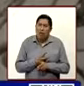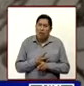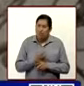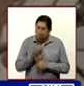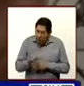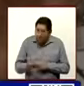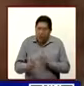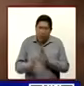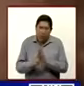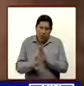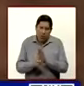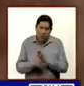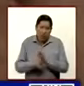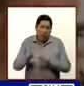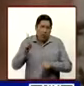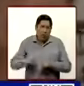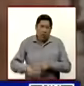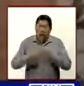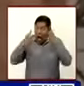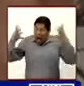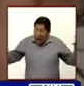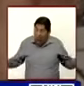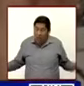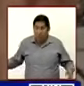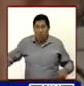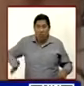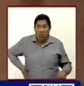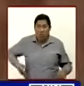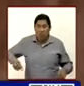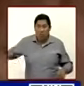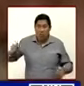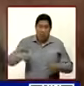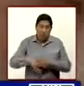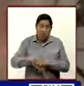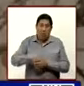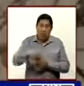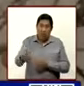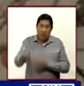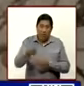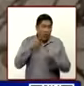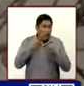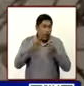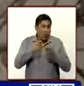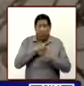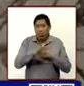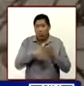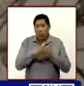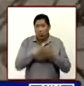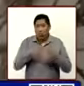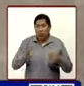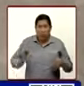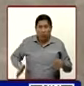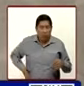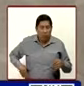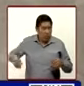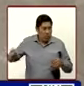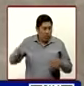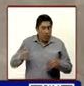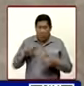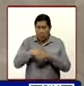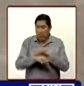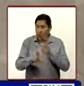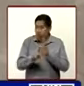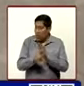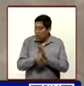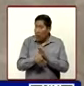de que existe una ley que no podemos criar tantos perritos y tenerlos en afuera. Para controlar toda esa sobrepoblación canina y basarnos dentro de las leyes y